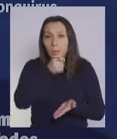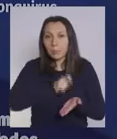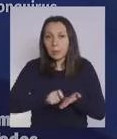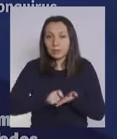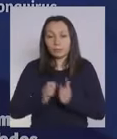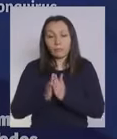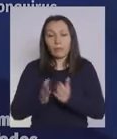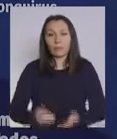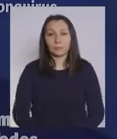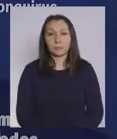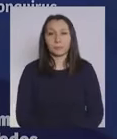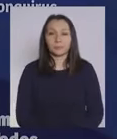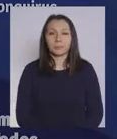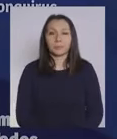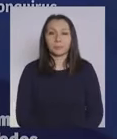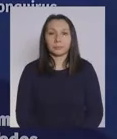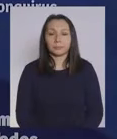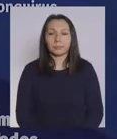por favor.